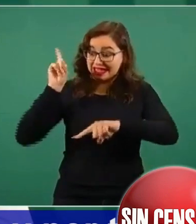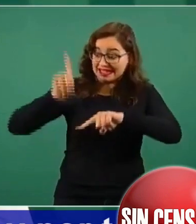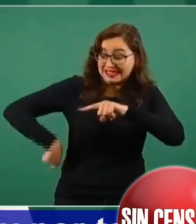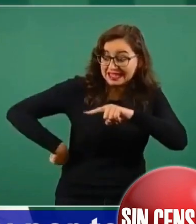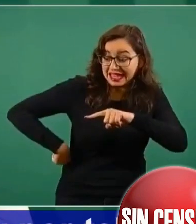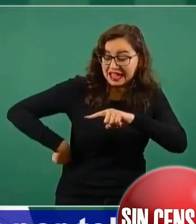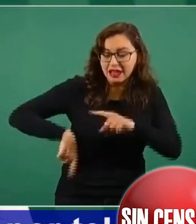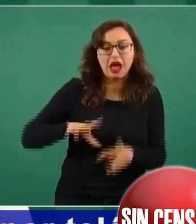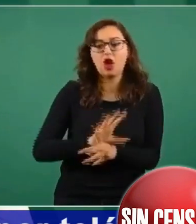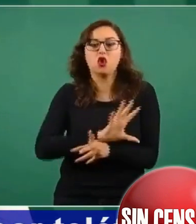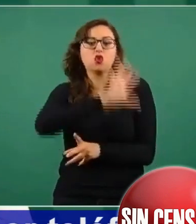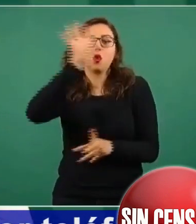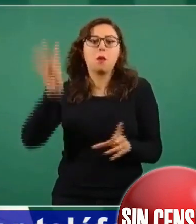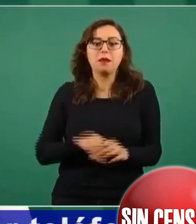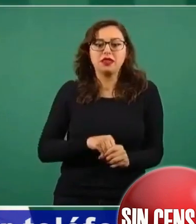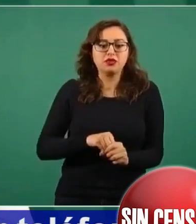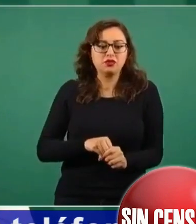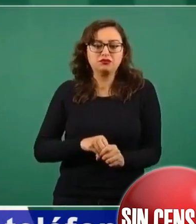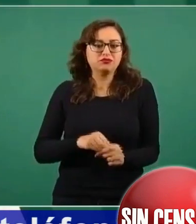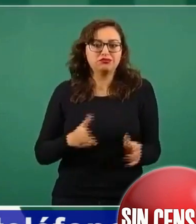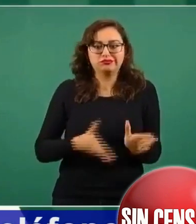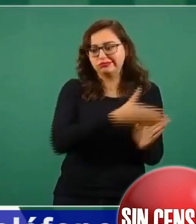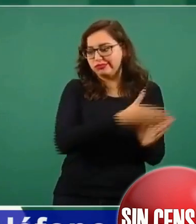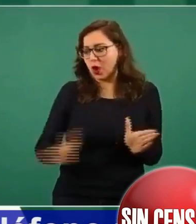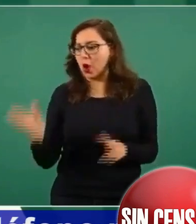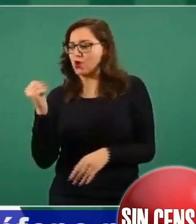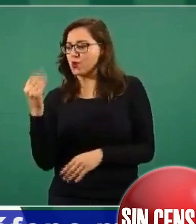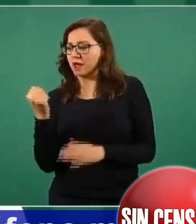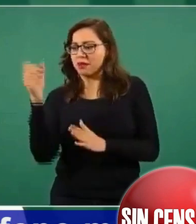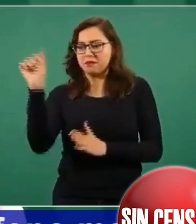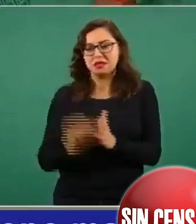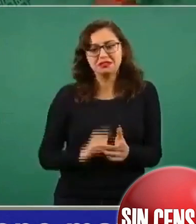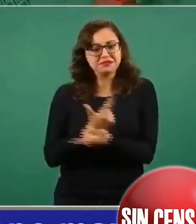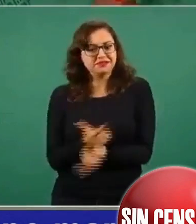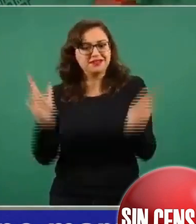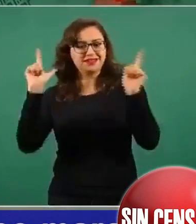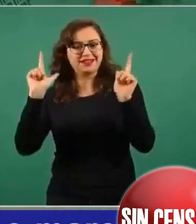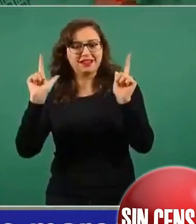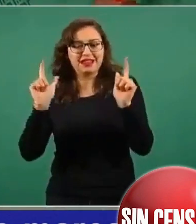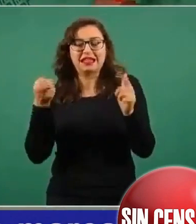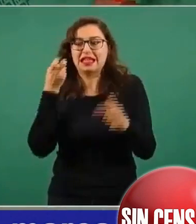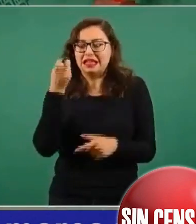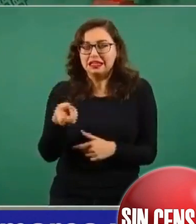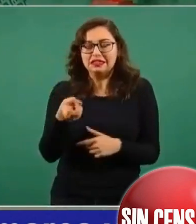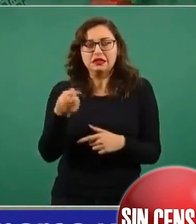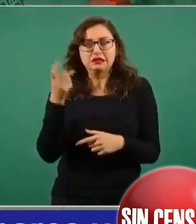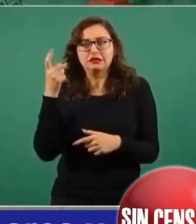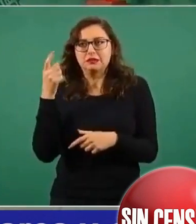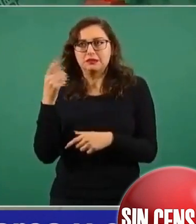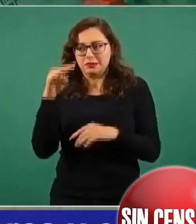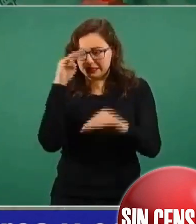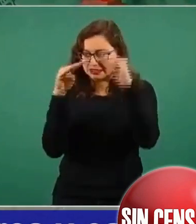del tipo. Entonces, fue una discusión sumamente interesante a nivel constitucional.